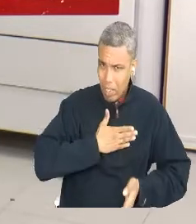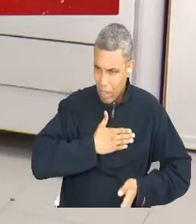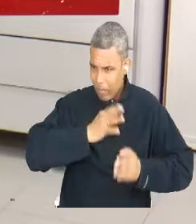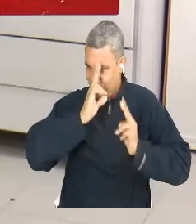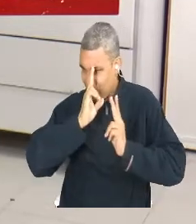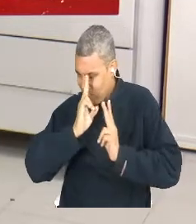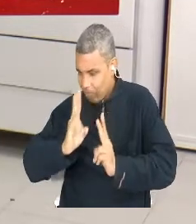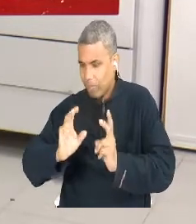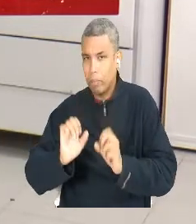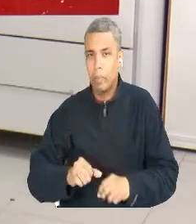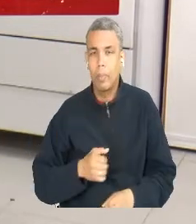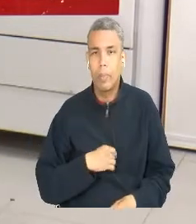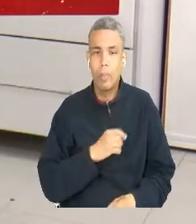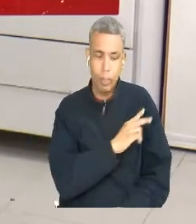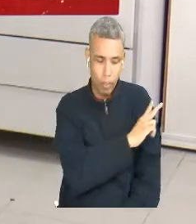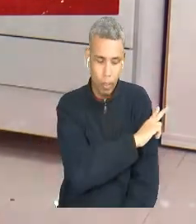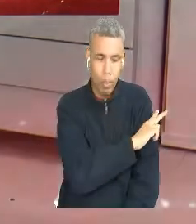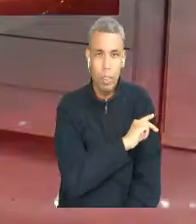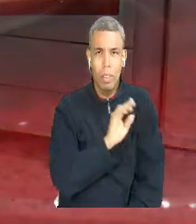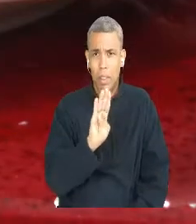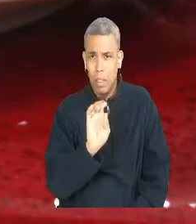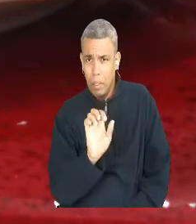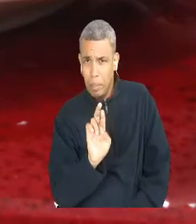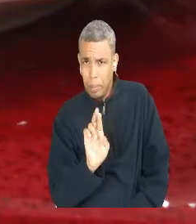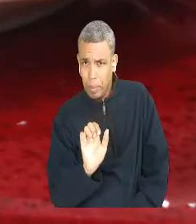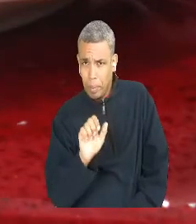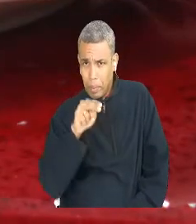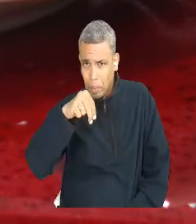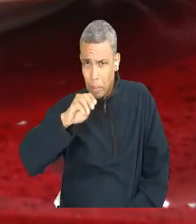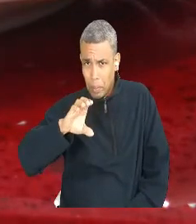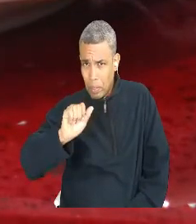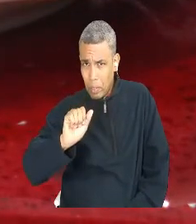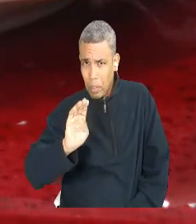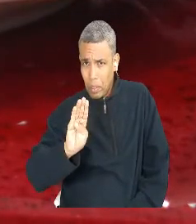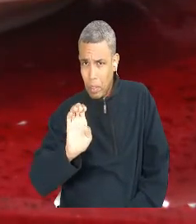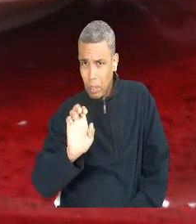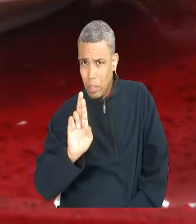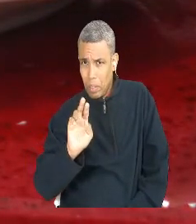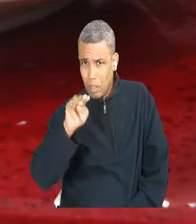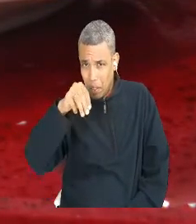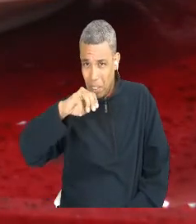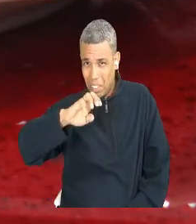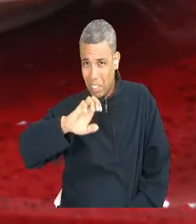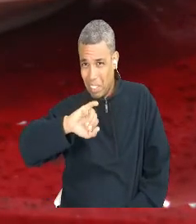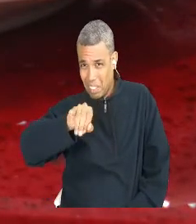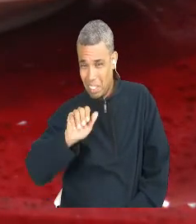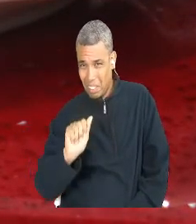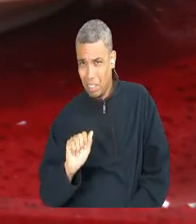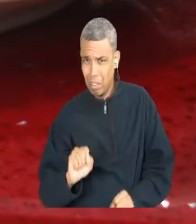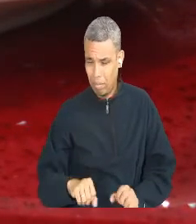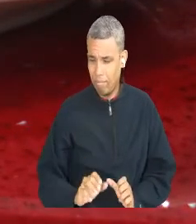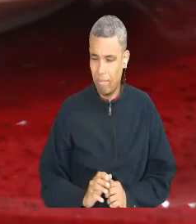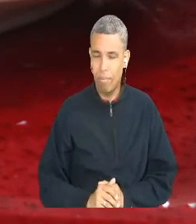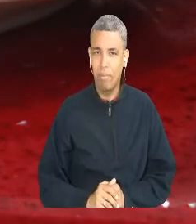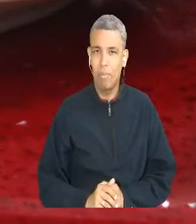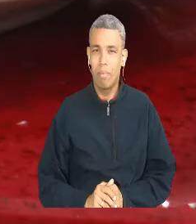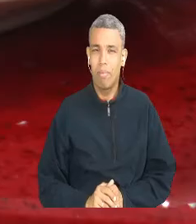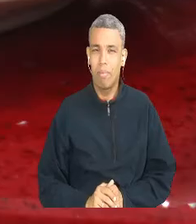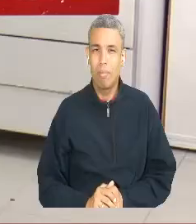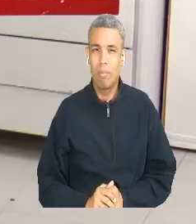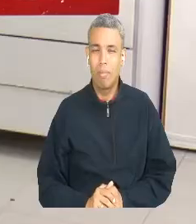Bermeja Plaza, pero si usted también lo que quiere darse es un gustico así completamente diferente a lo tradicional, lo puede hacer